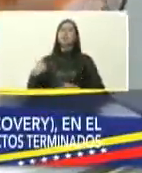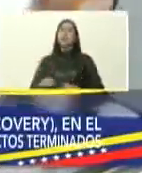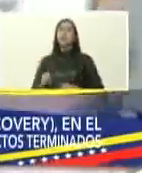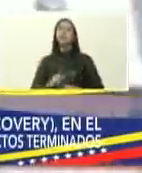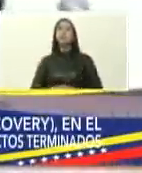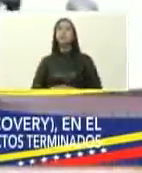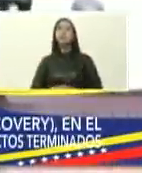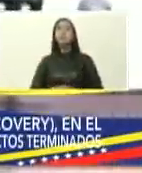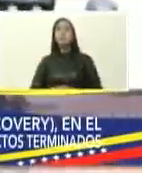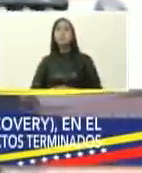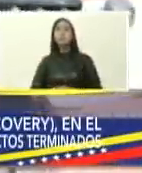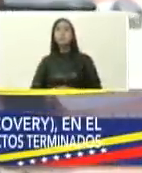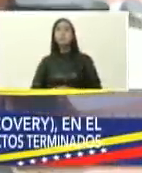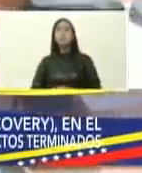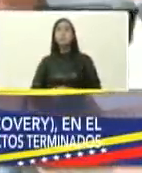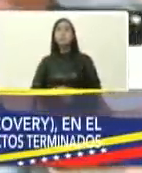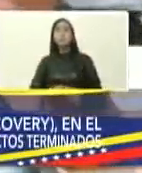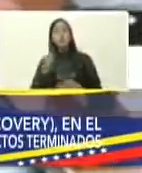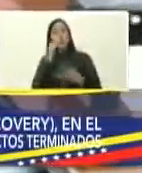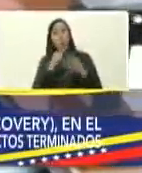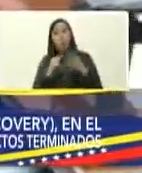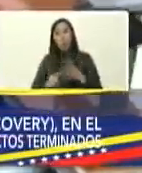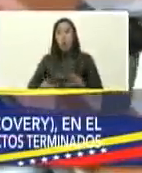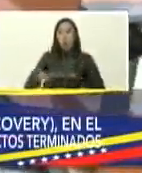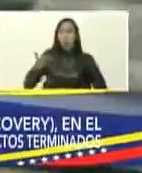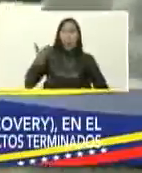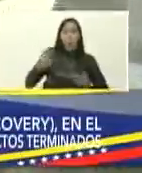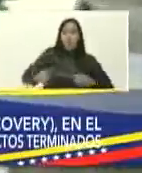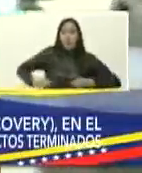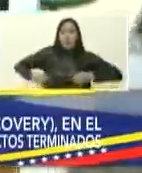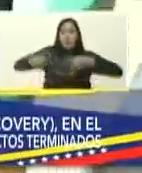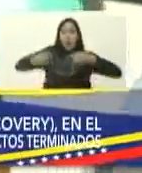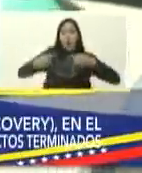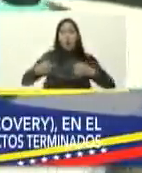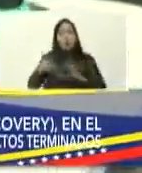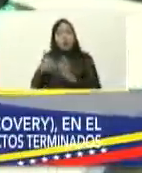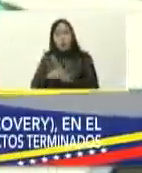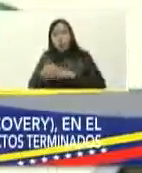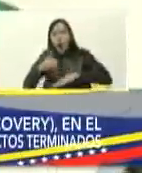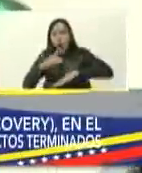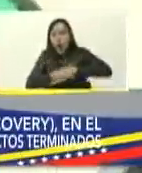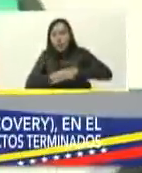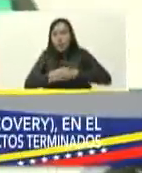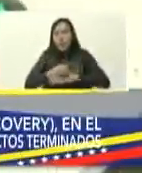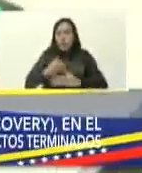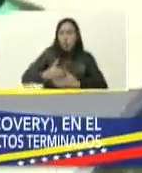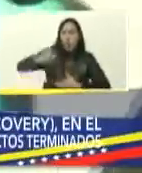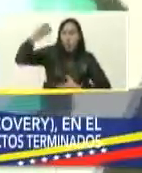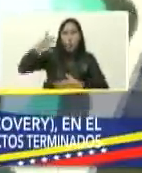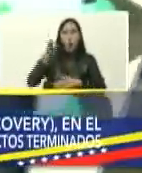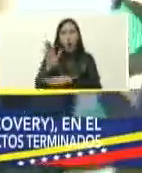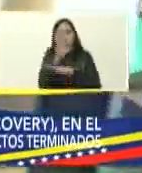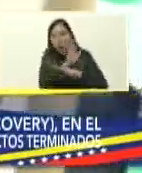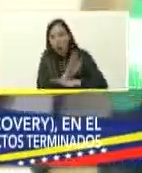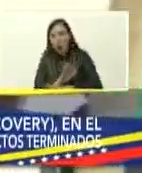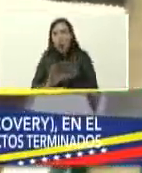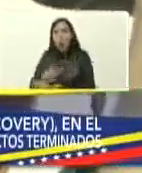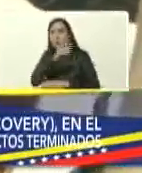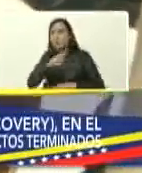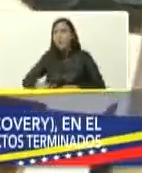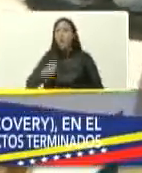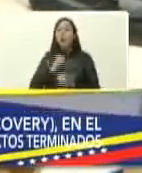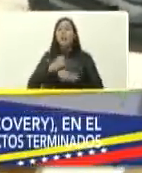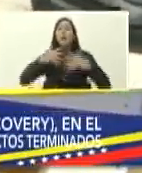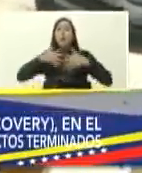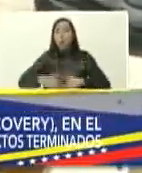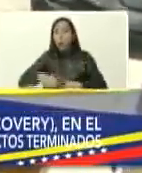calzado que compite incluso, que es el calzado, los zapatos, las botas de seguridad para el sector